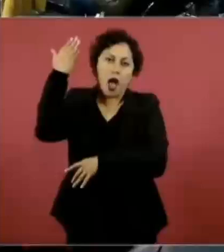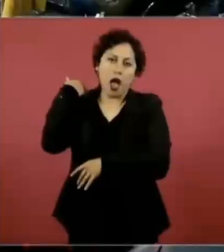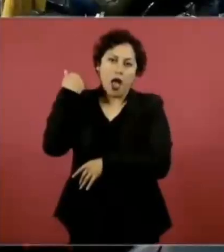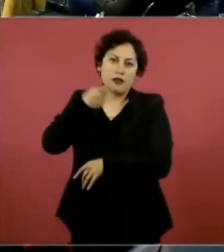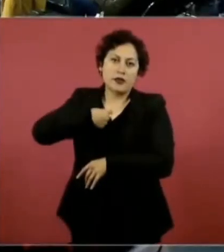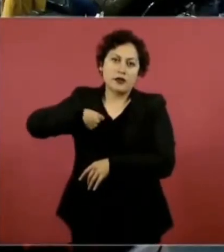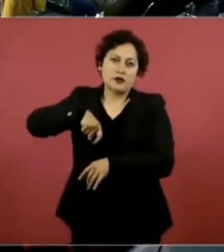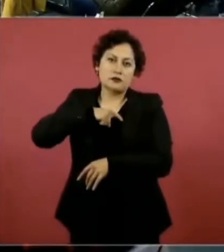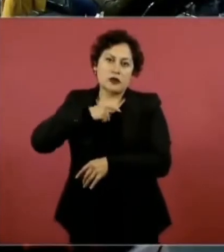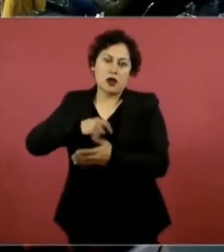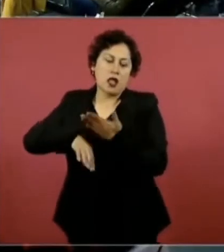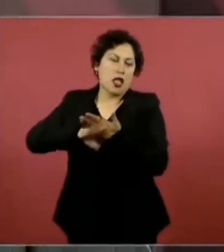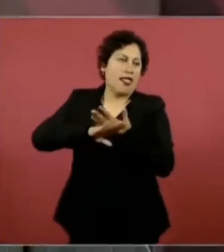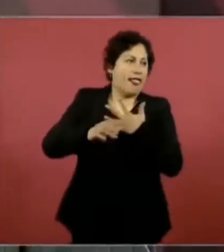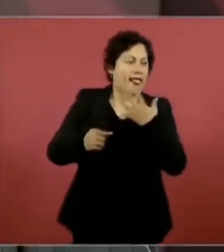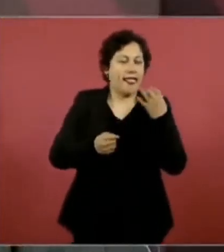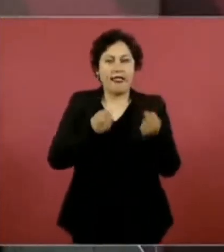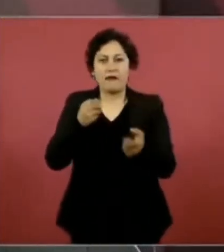500.